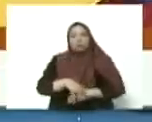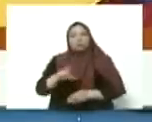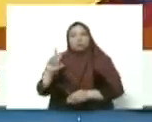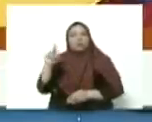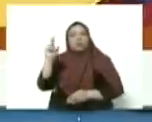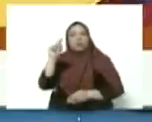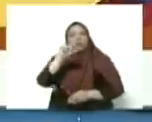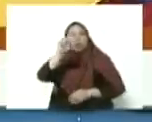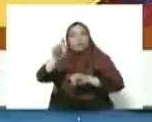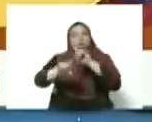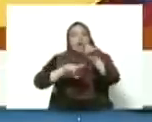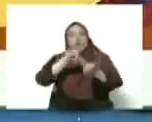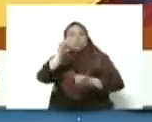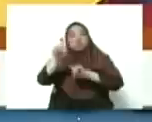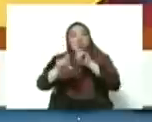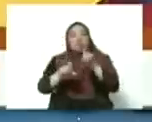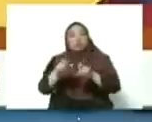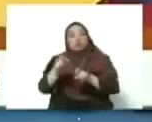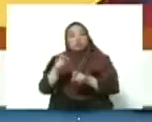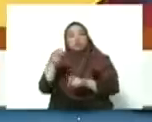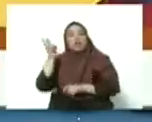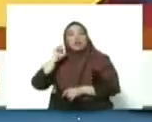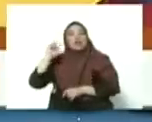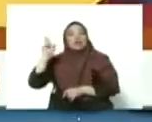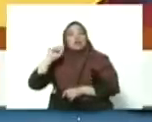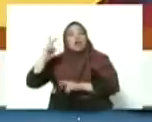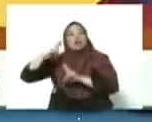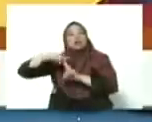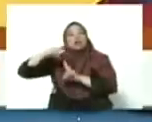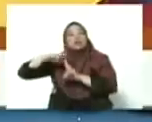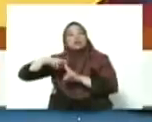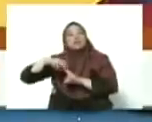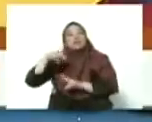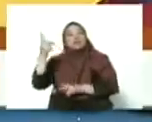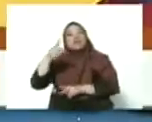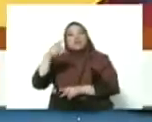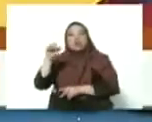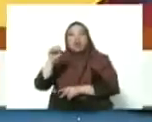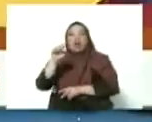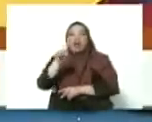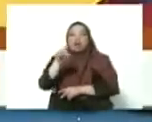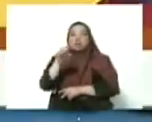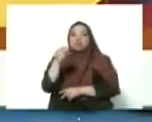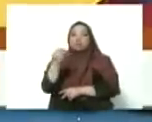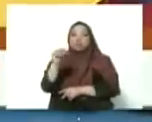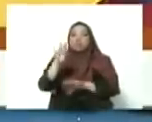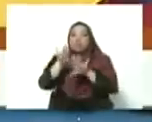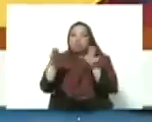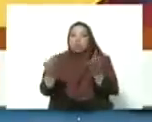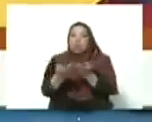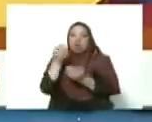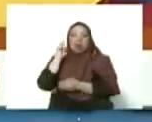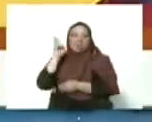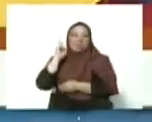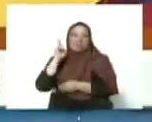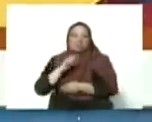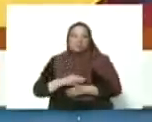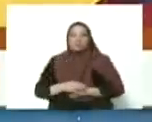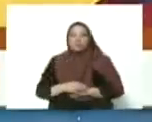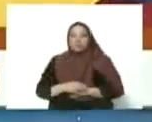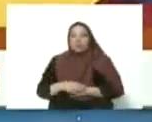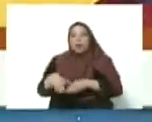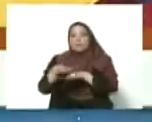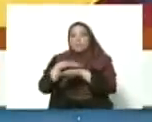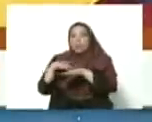y última pregunta por YVKE Mundial Táchira, Omar Pernía. Muy buenas tardes, ministros. Bienvenidos,